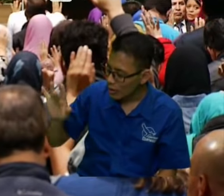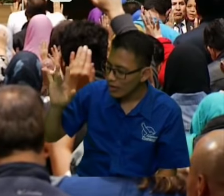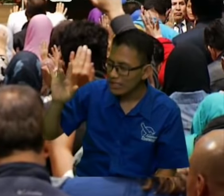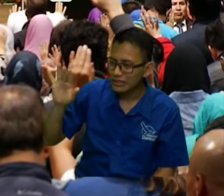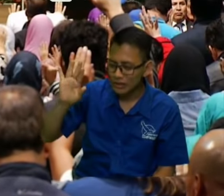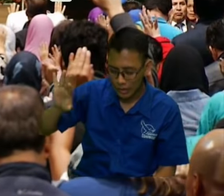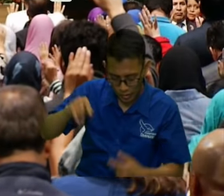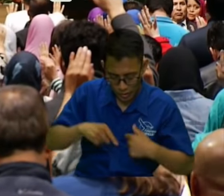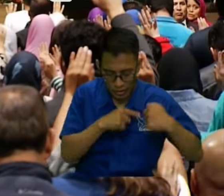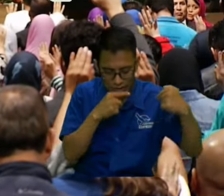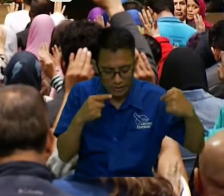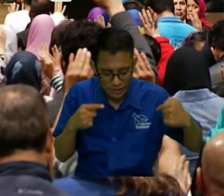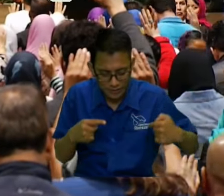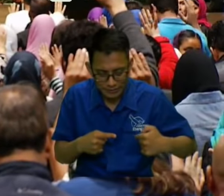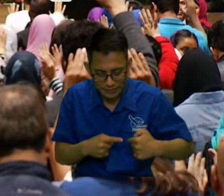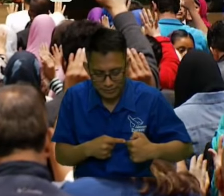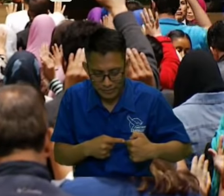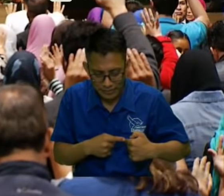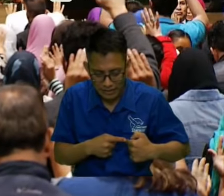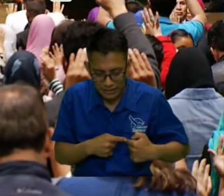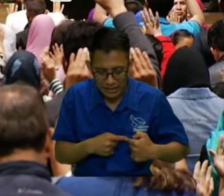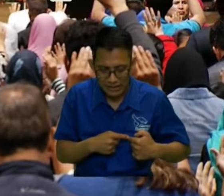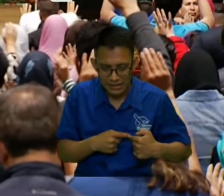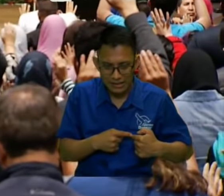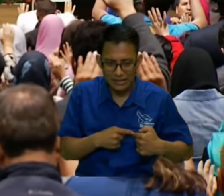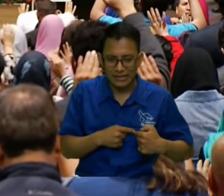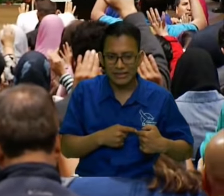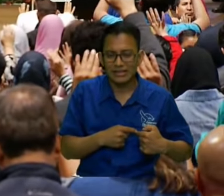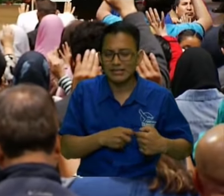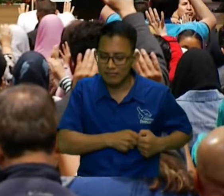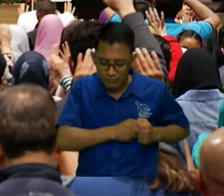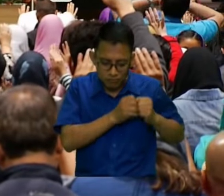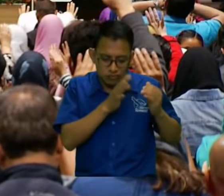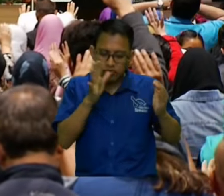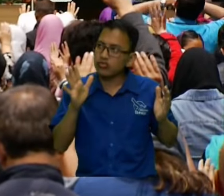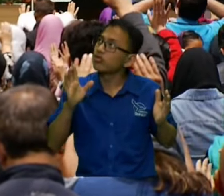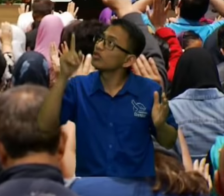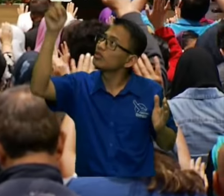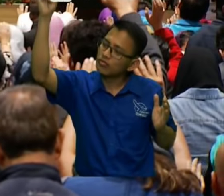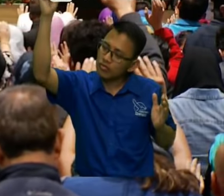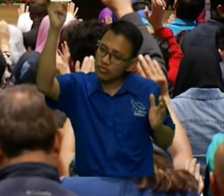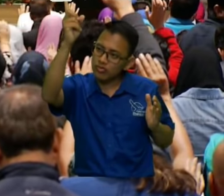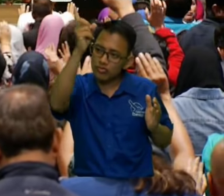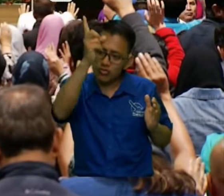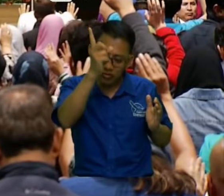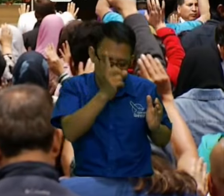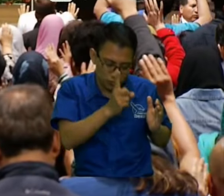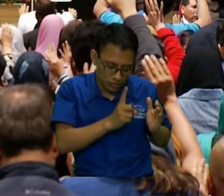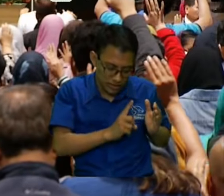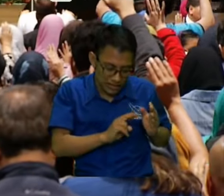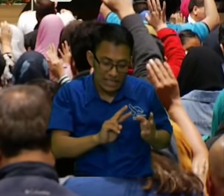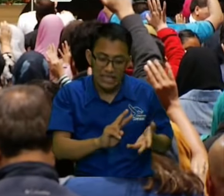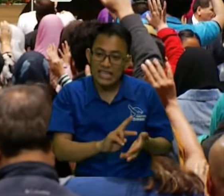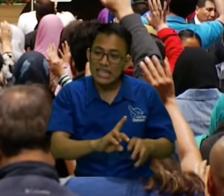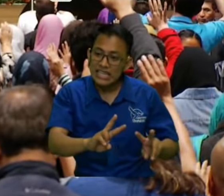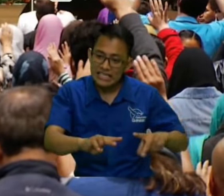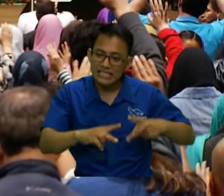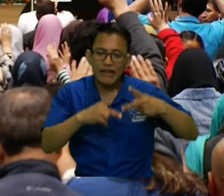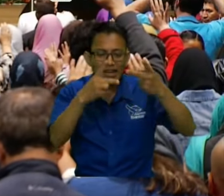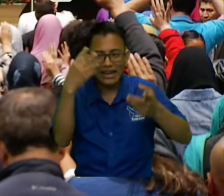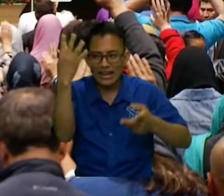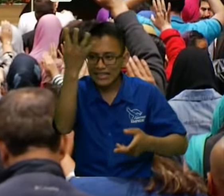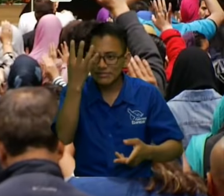al abrir ellos esa puerta que solo se abre desde adentro, tú puedas entrar y vivificar su espíritu. Y